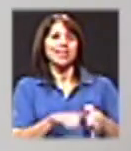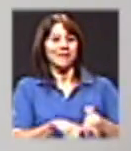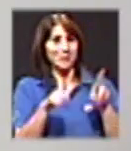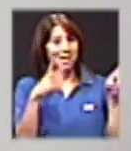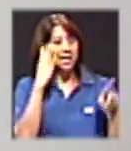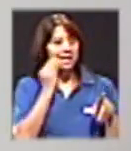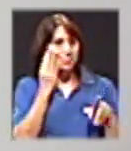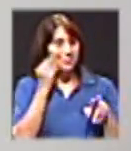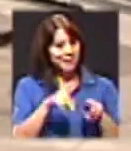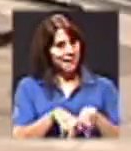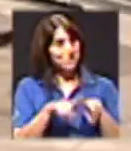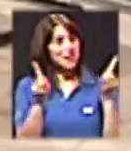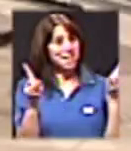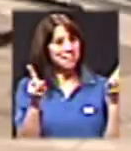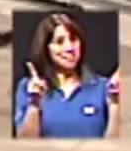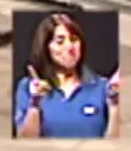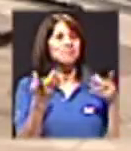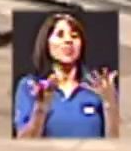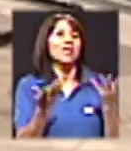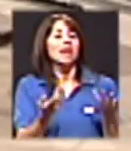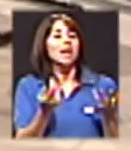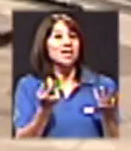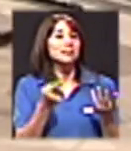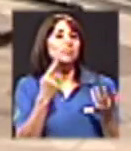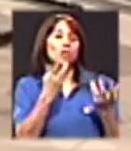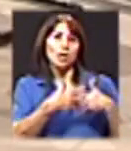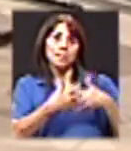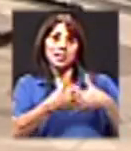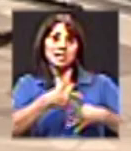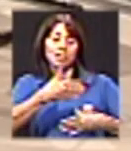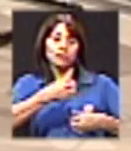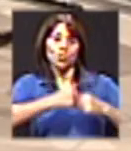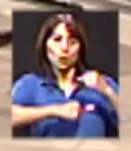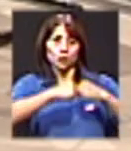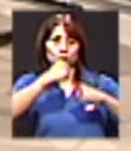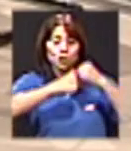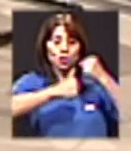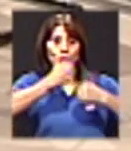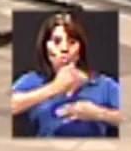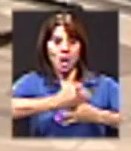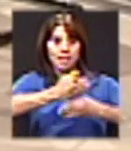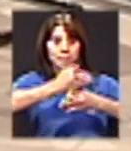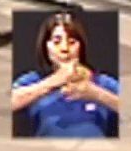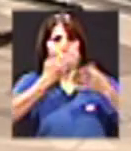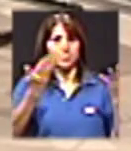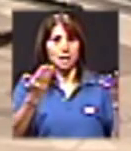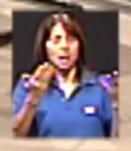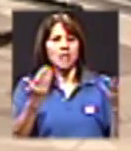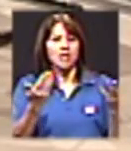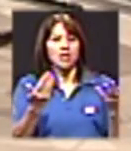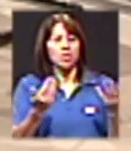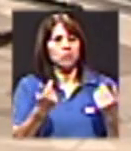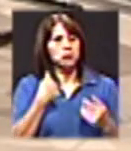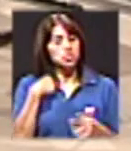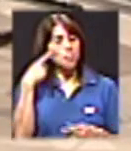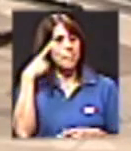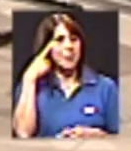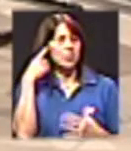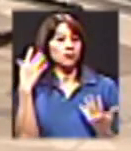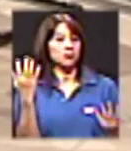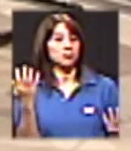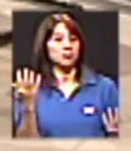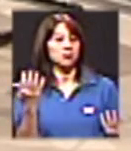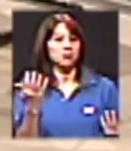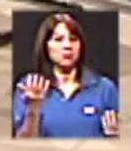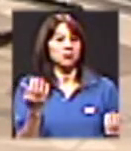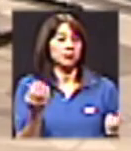tanto de los problemas como de la gente. Era una empresa constructora, de manera que me imagino que había muchos